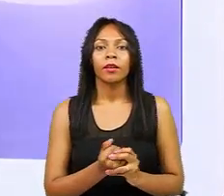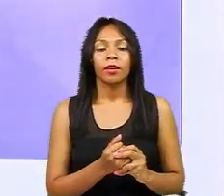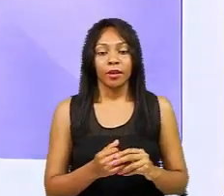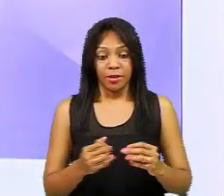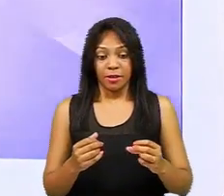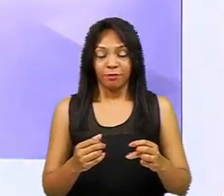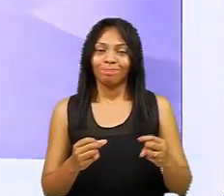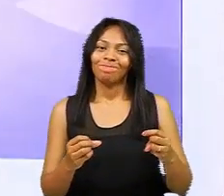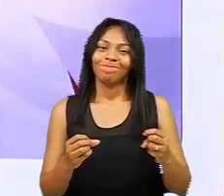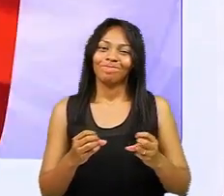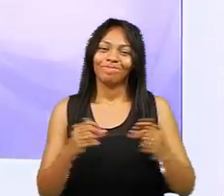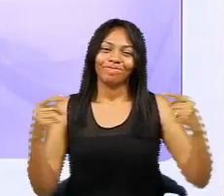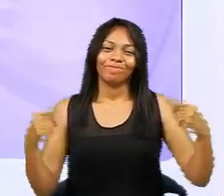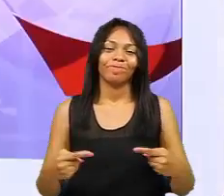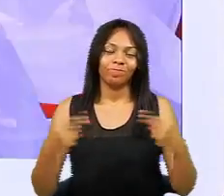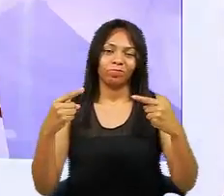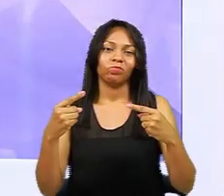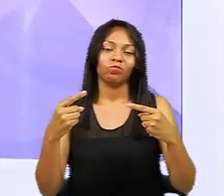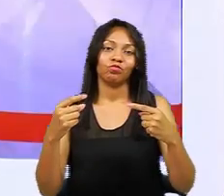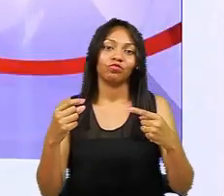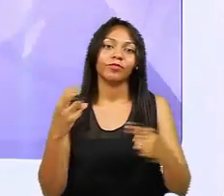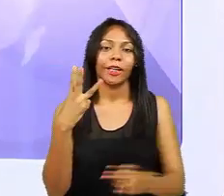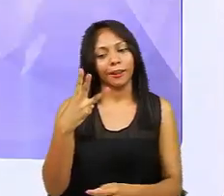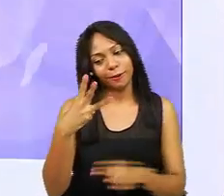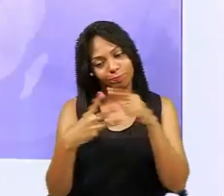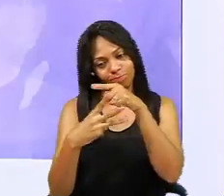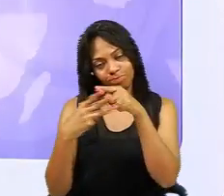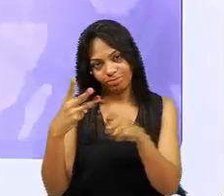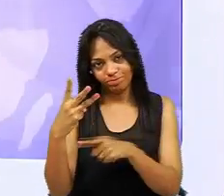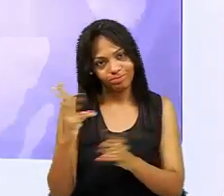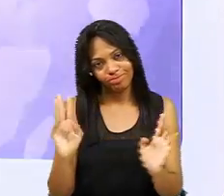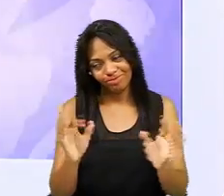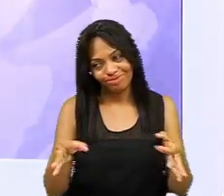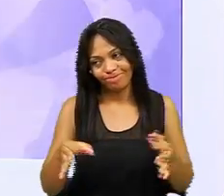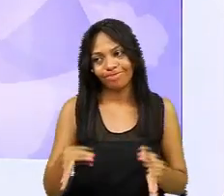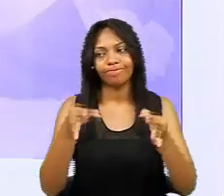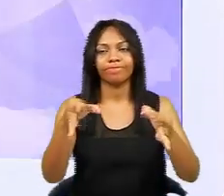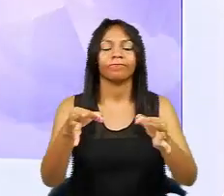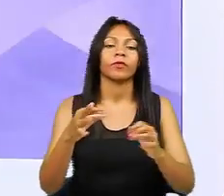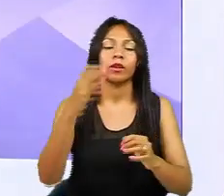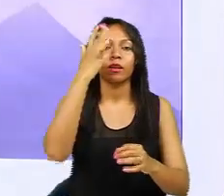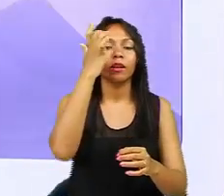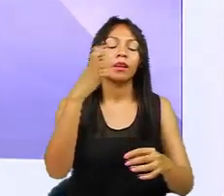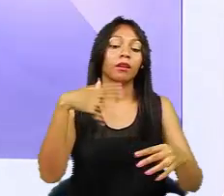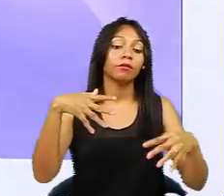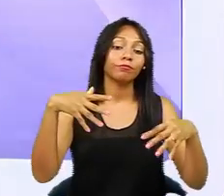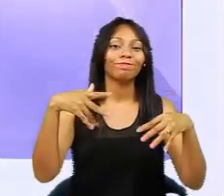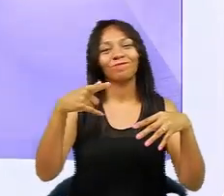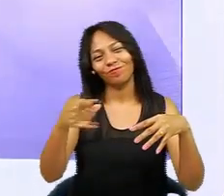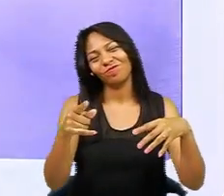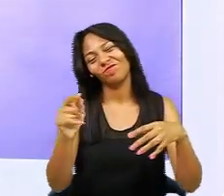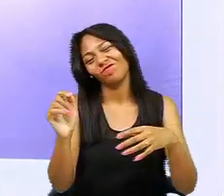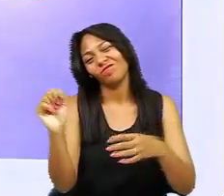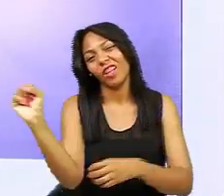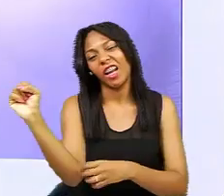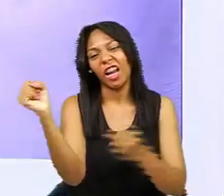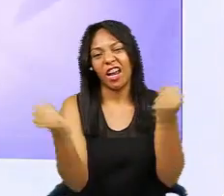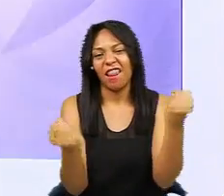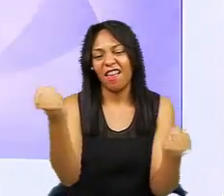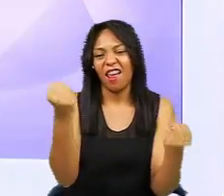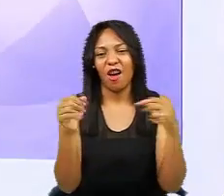fueron aplazados de la tercera fecha del fútbol profesional colombiano. El paro camionero tocó al fútbol y entre ellos a Alianza